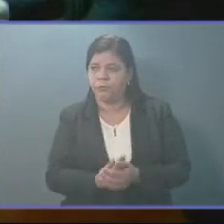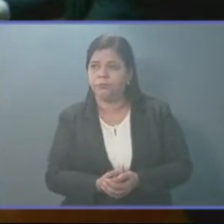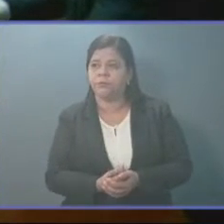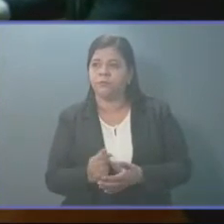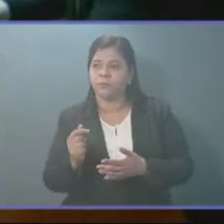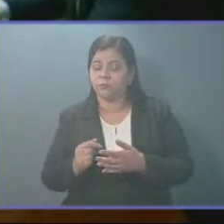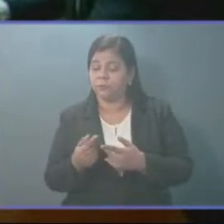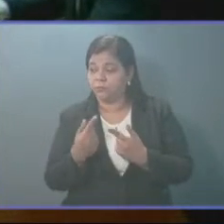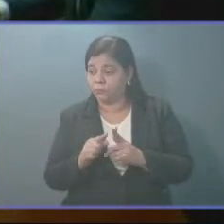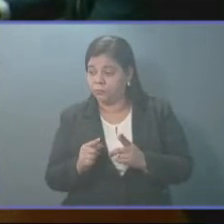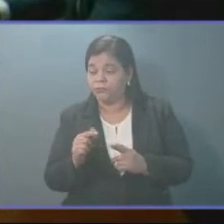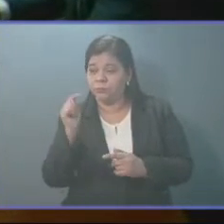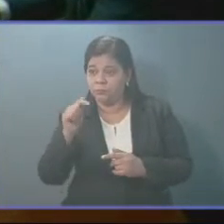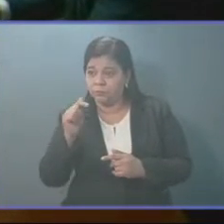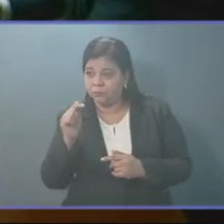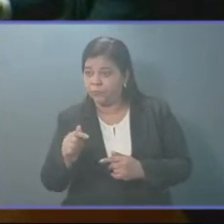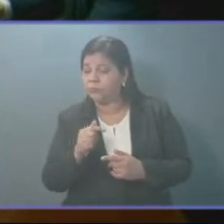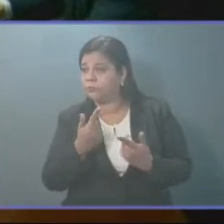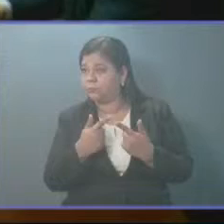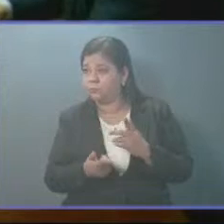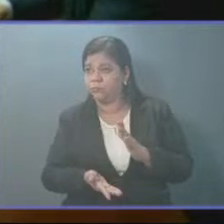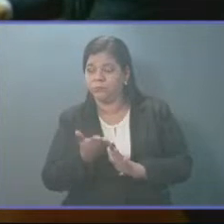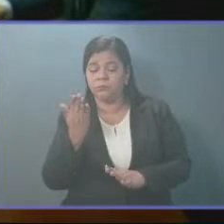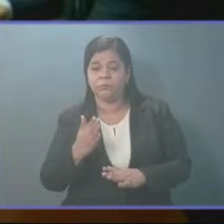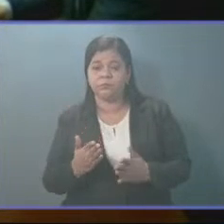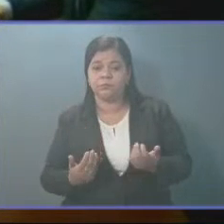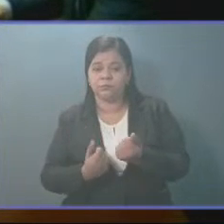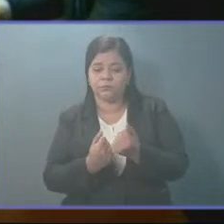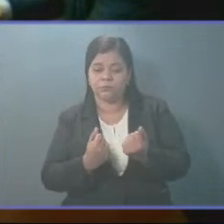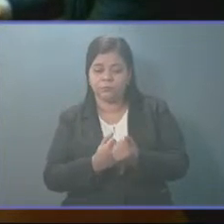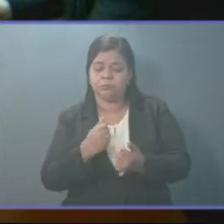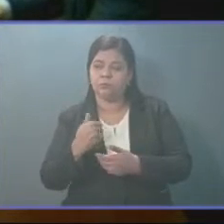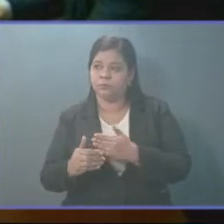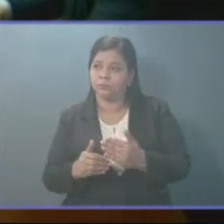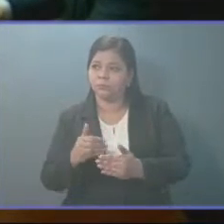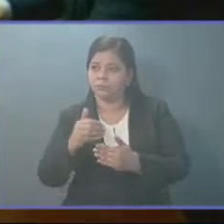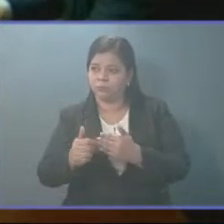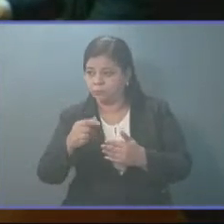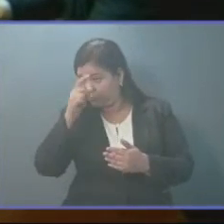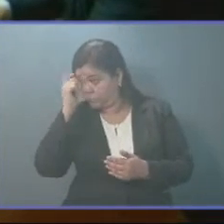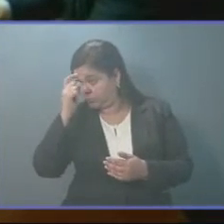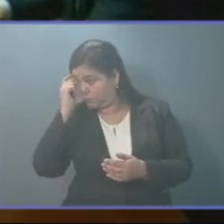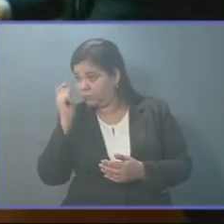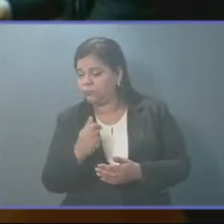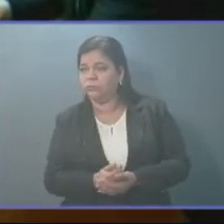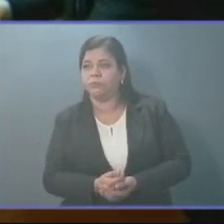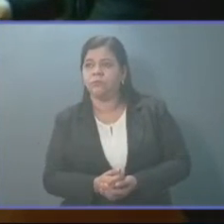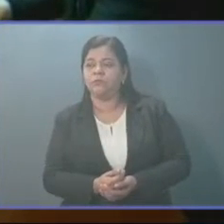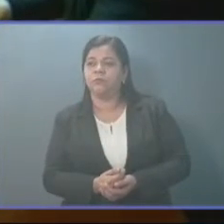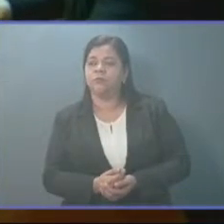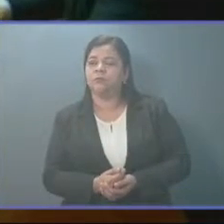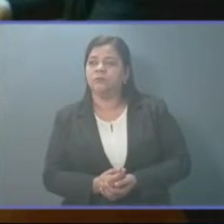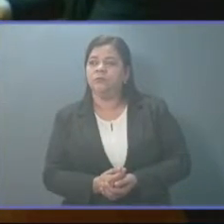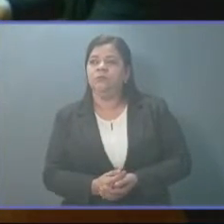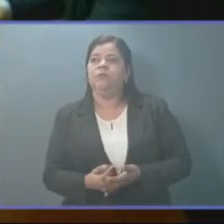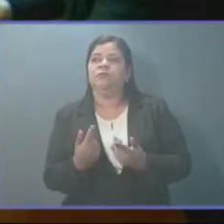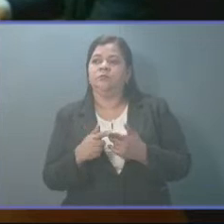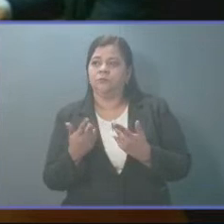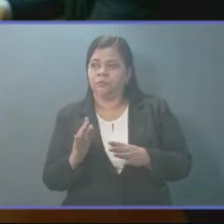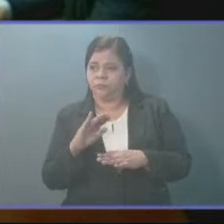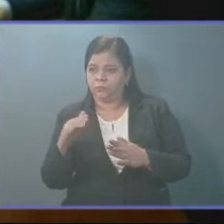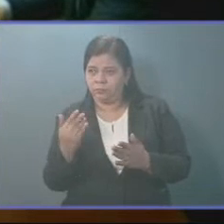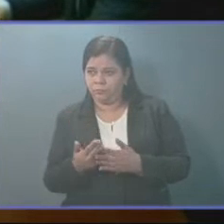penal. En consecuencia, no será aplicable la suspensión del proceso laboral por prejudicialidad penal. ¿Existe acuerdo